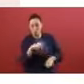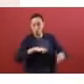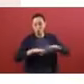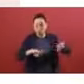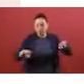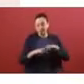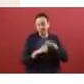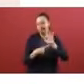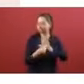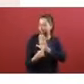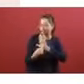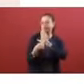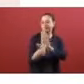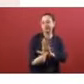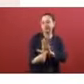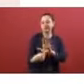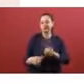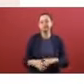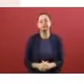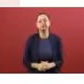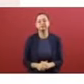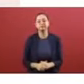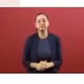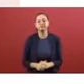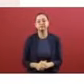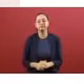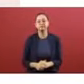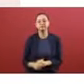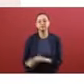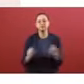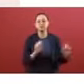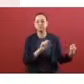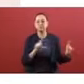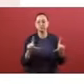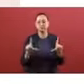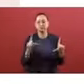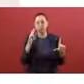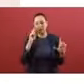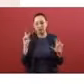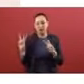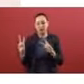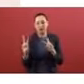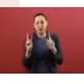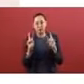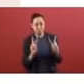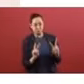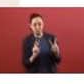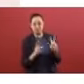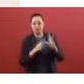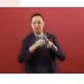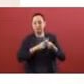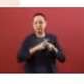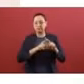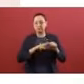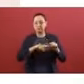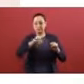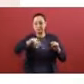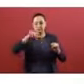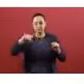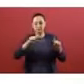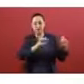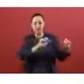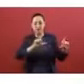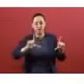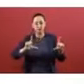nueva administración. En la próxima figura se puede ver de forma gráfica, en la siguiente, por favor,